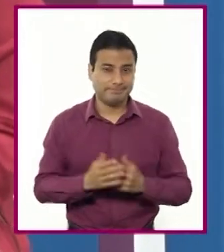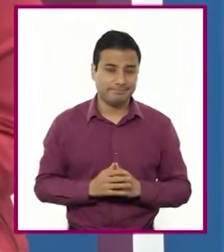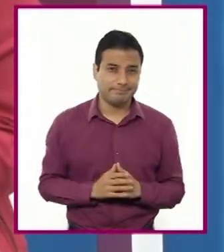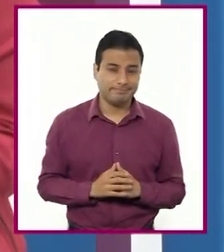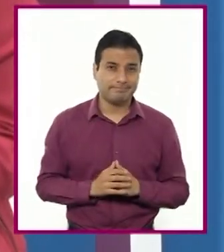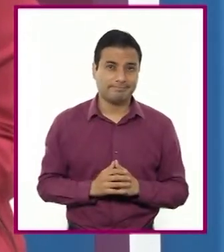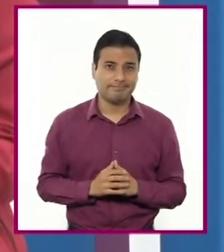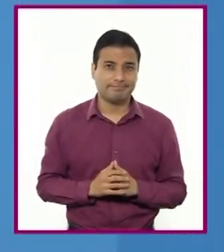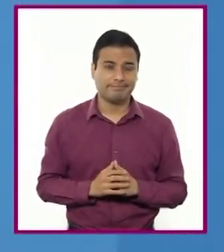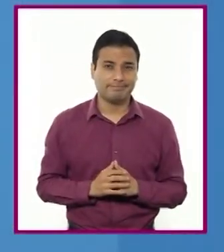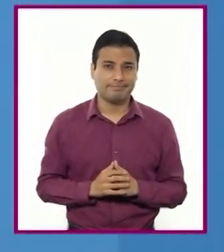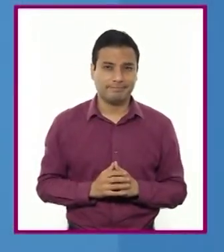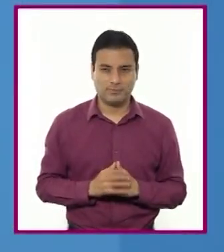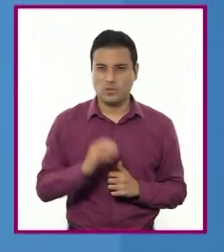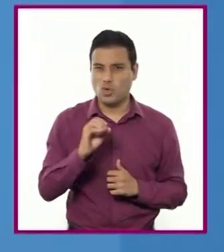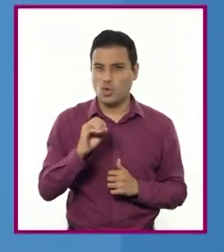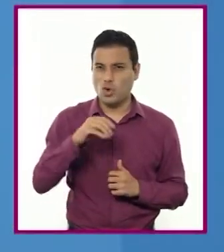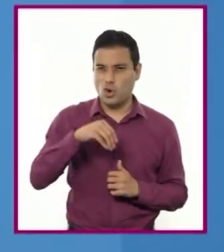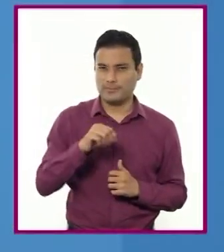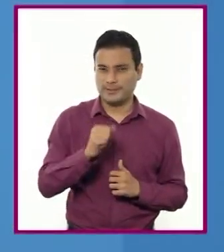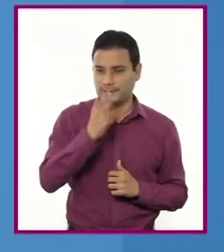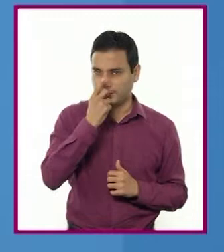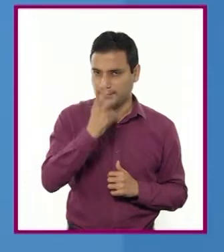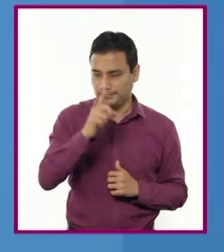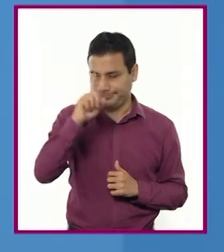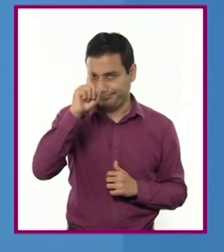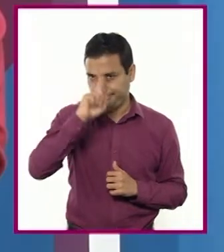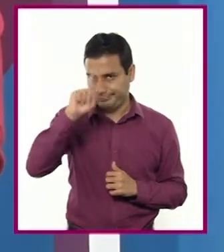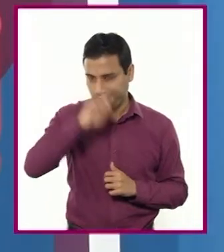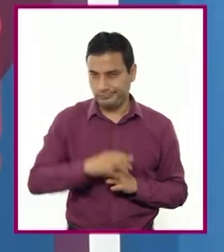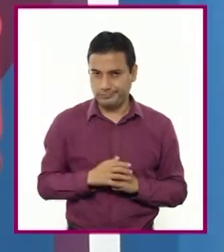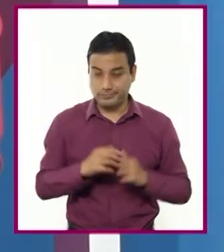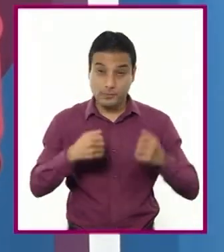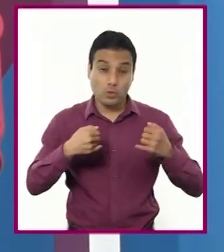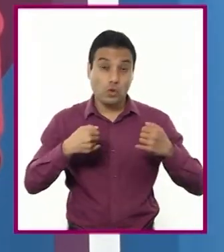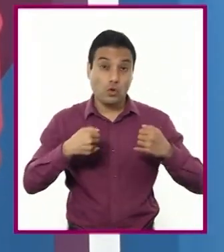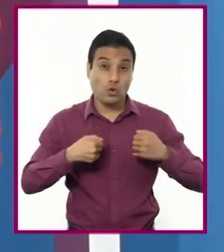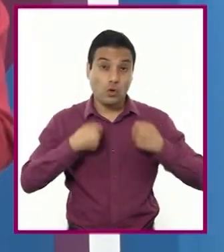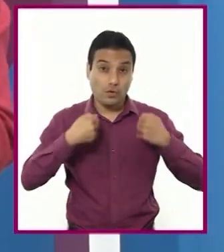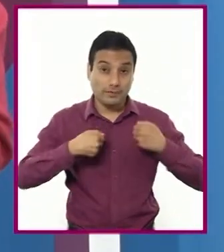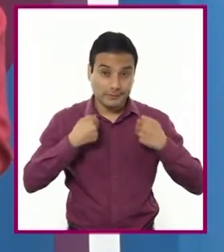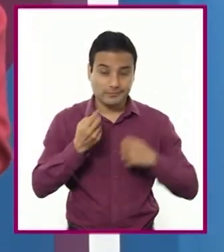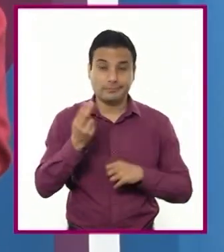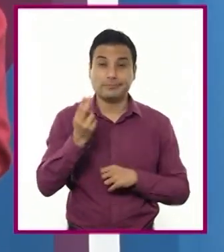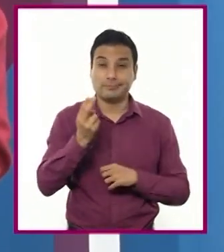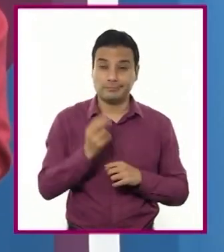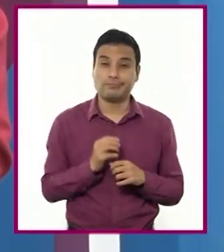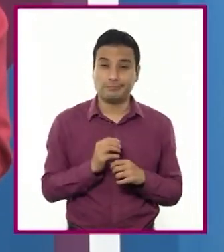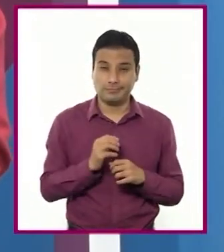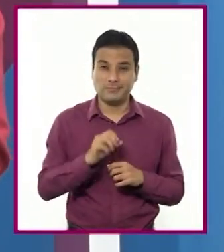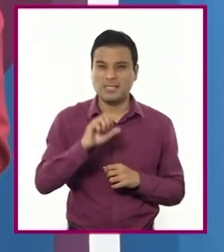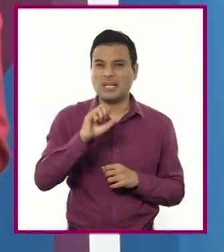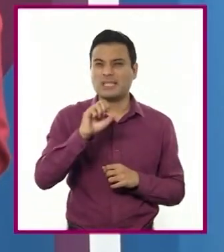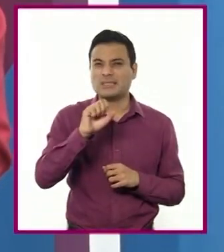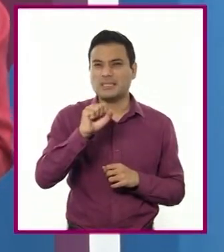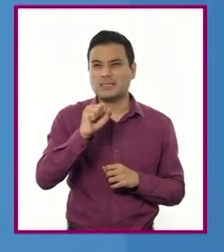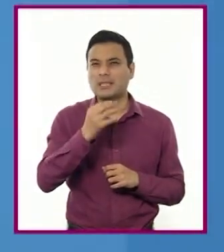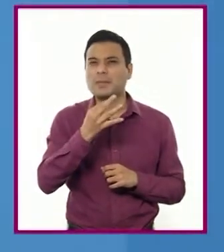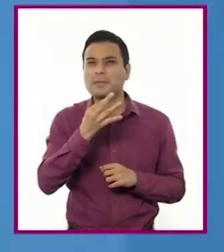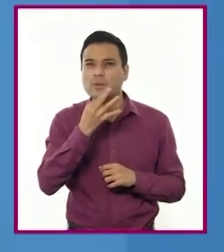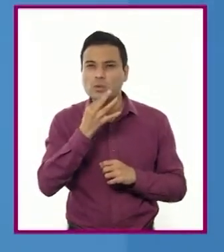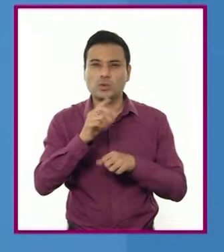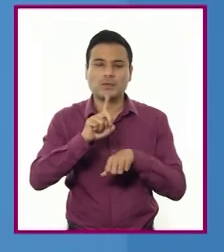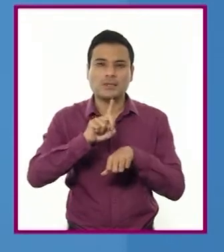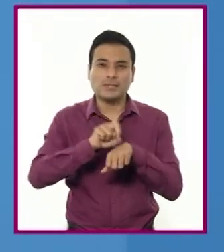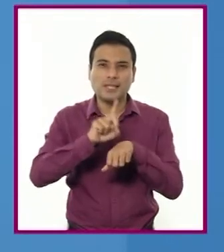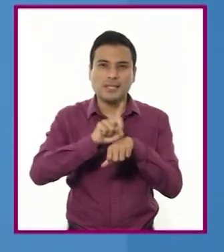adolescentes. De acuerdo con la OMS, es recomendable que las y los adolescentes hagan como mínimo 60 minutos diarios de